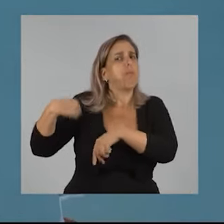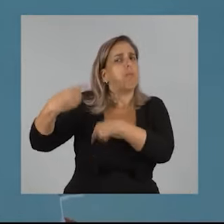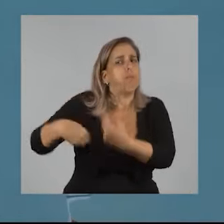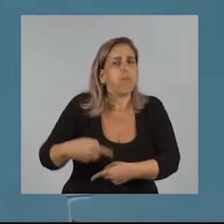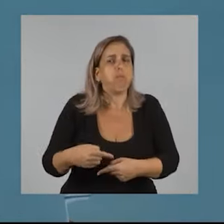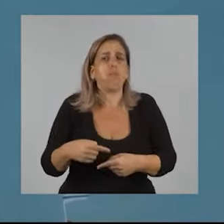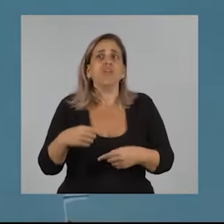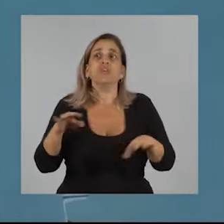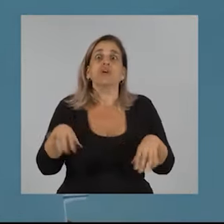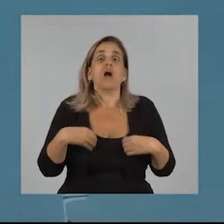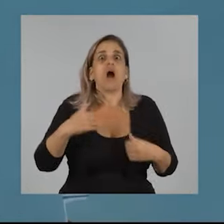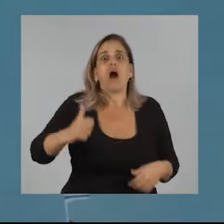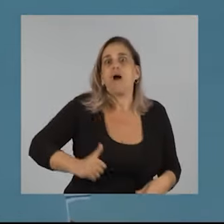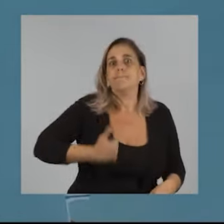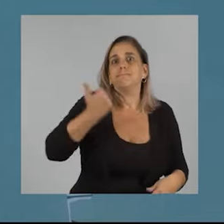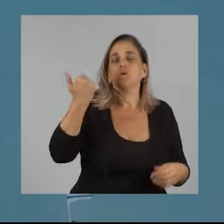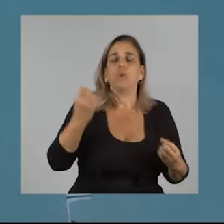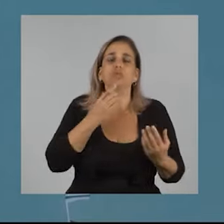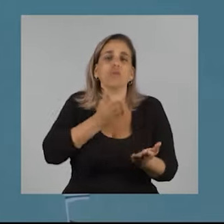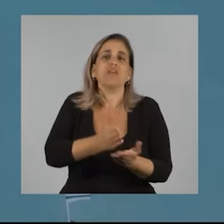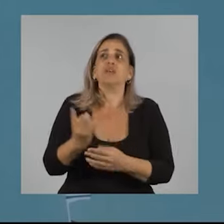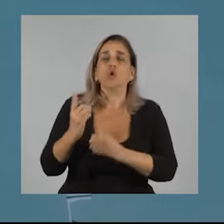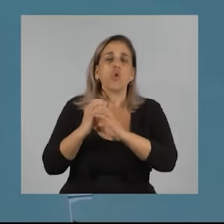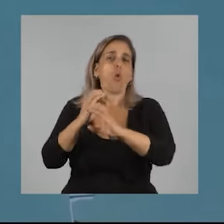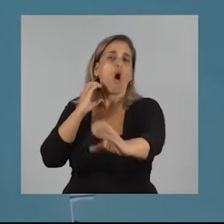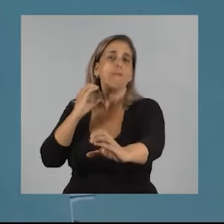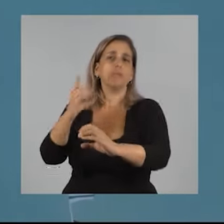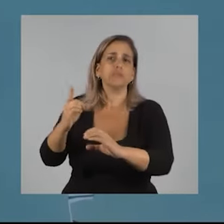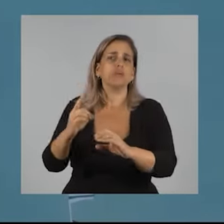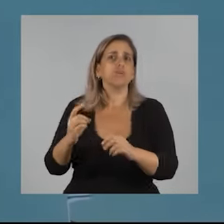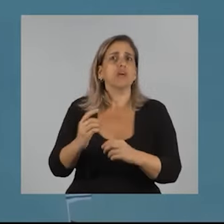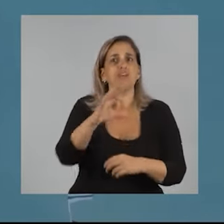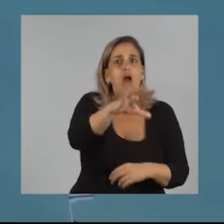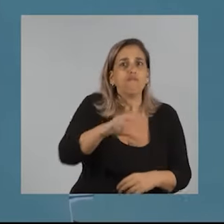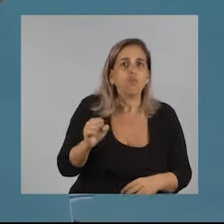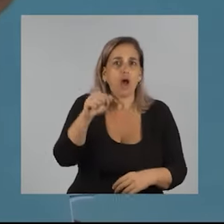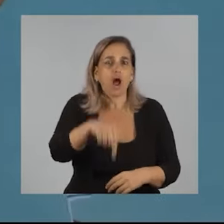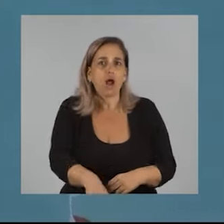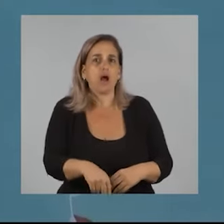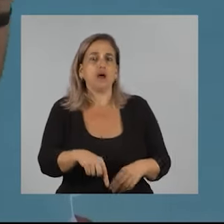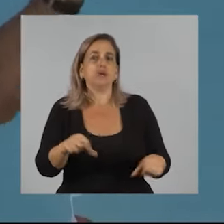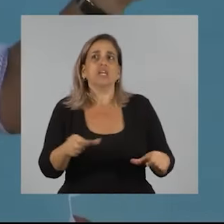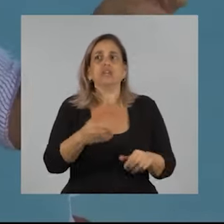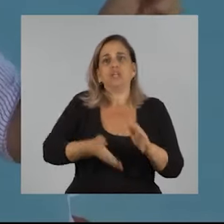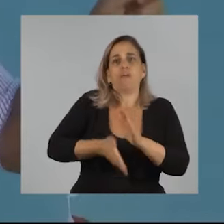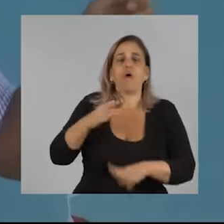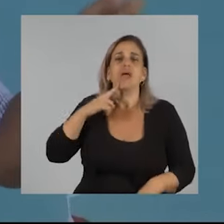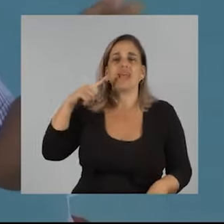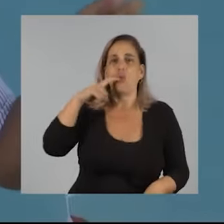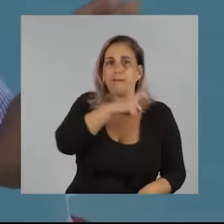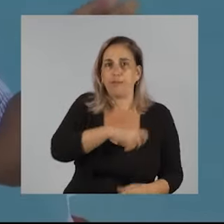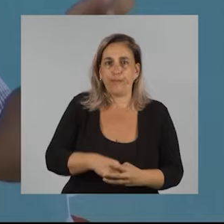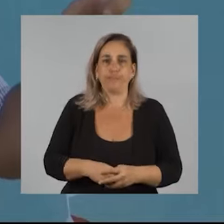generaciones que se benefició con un ómnibus que nos venía a buscar acá y nos íbamos a